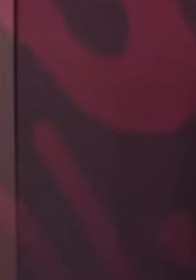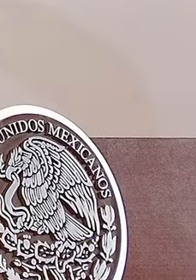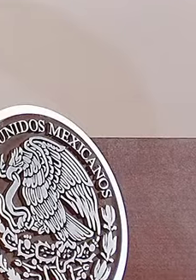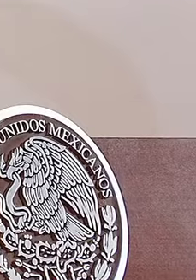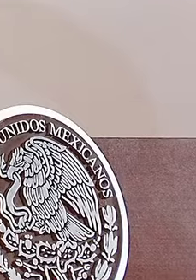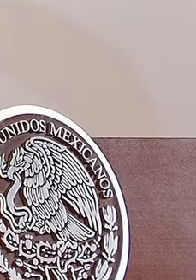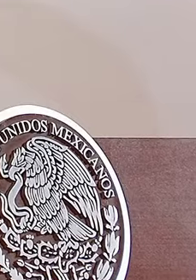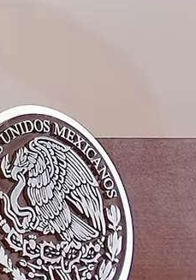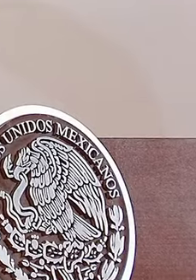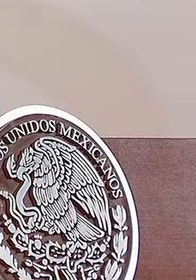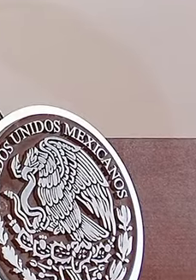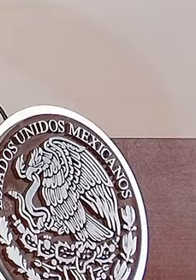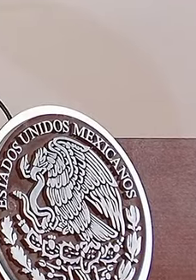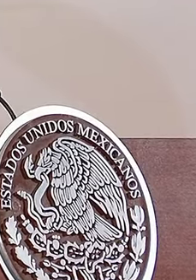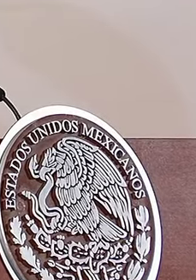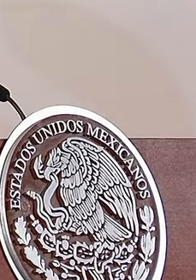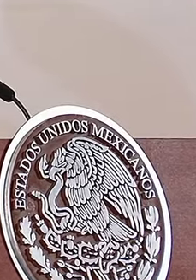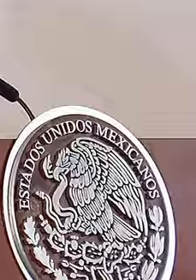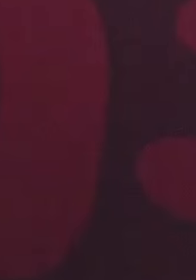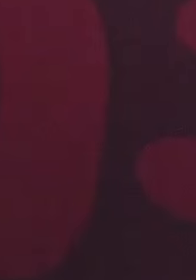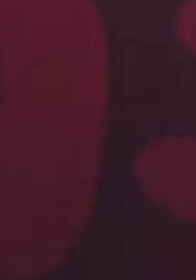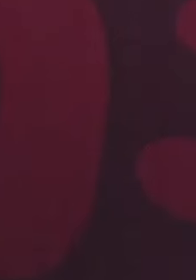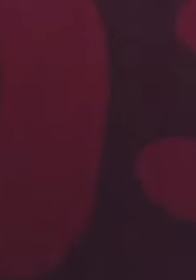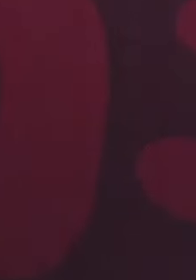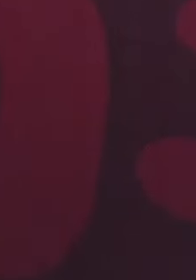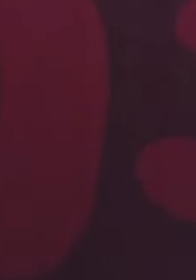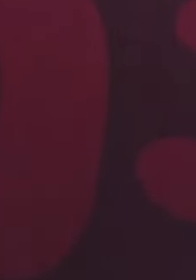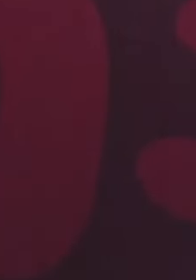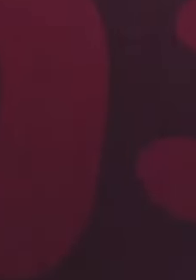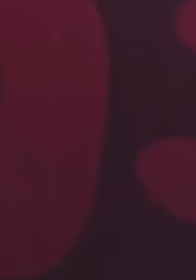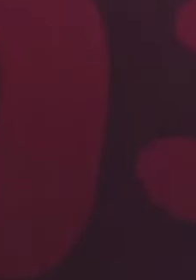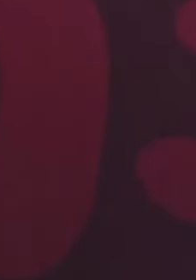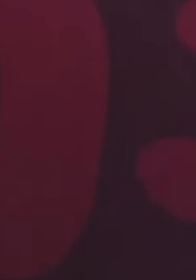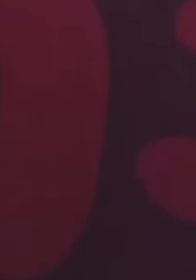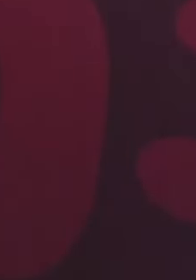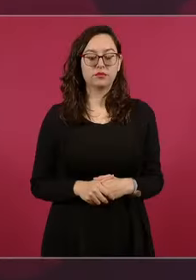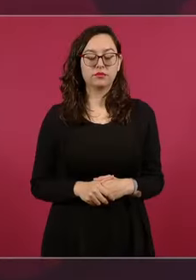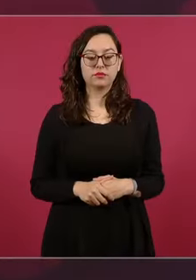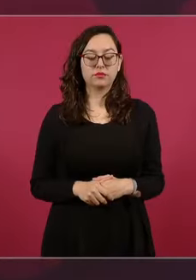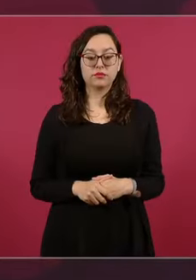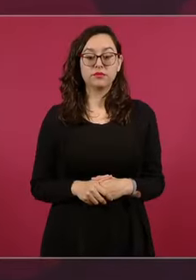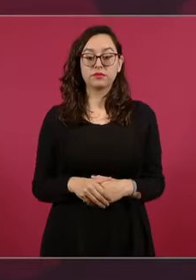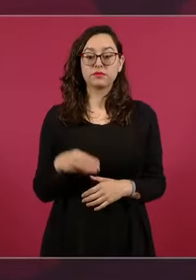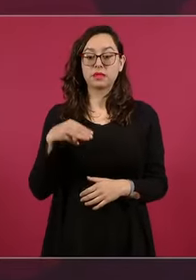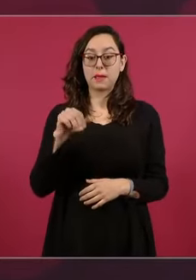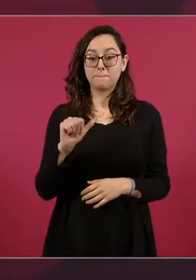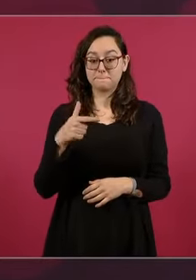Maquiavelo decía que la política era